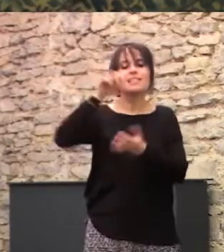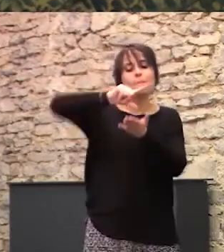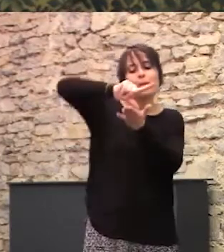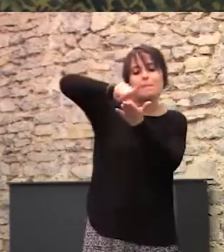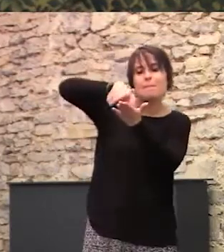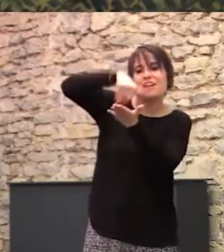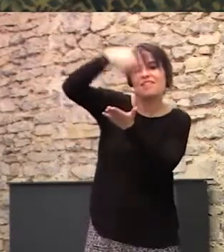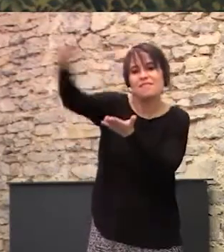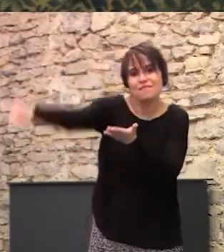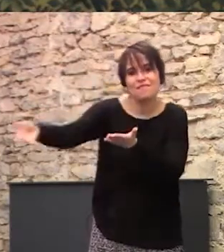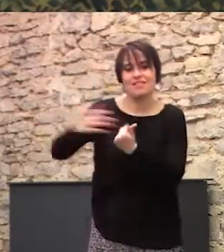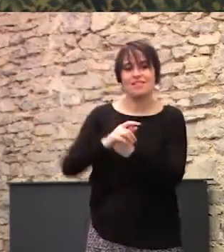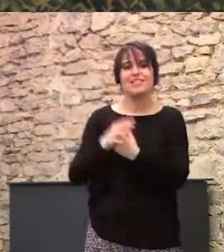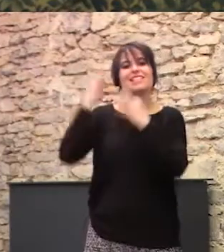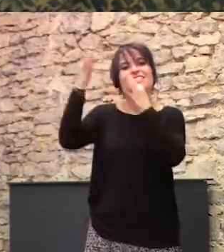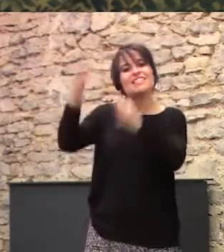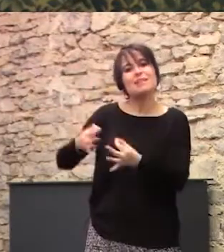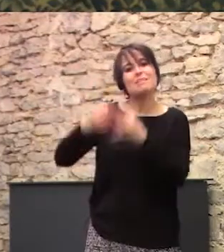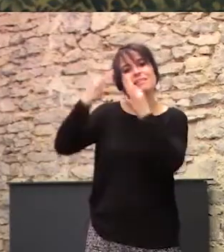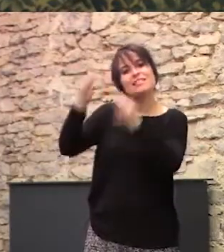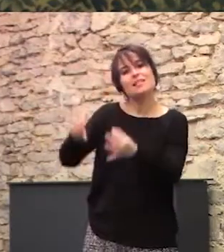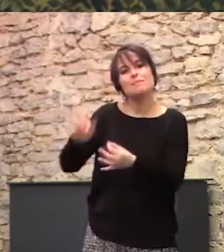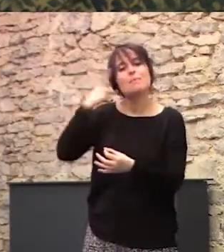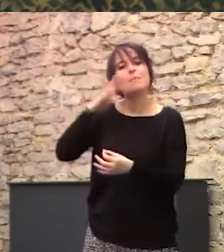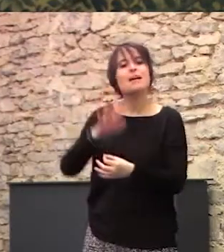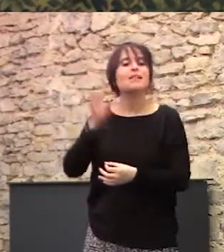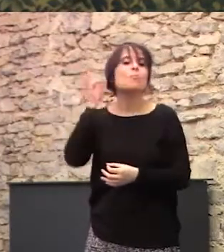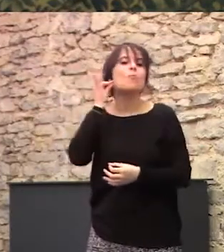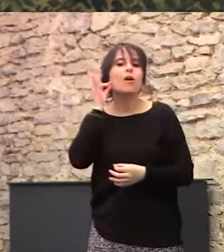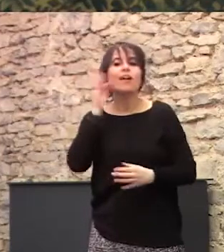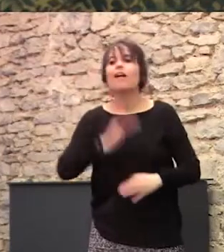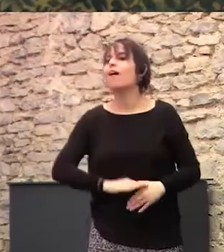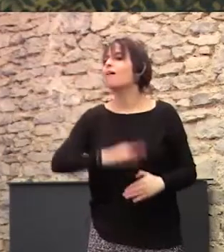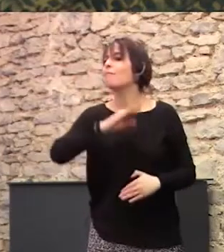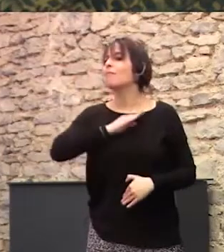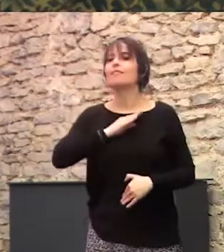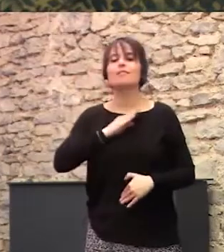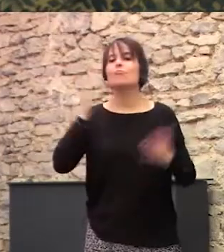los márgenes. Las sitúa, las describe como mujeres sin capacidad